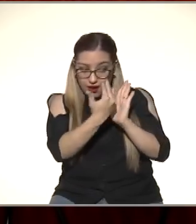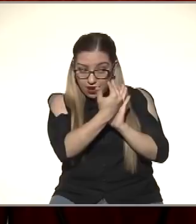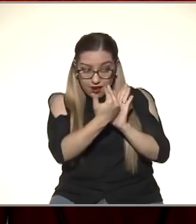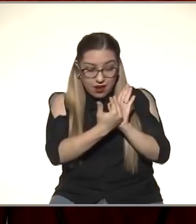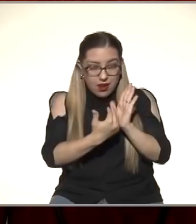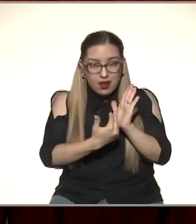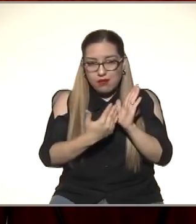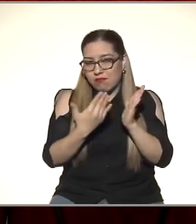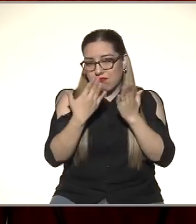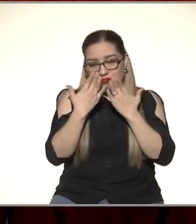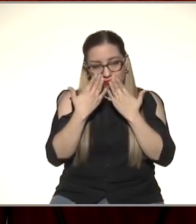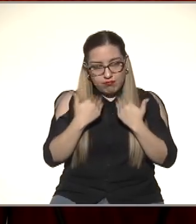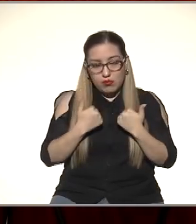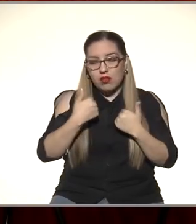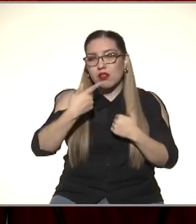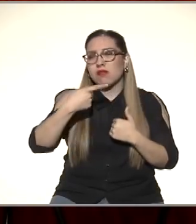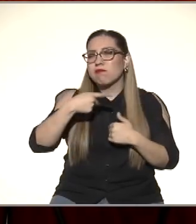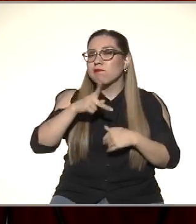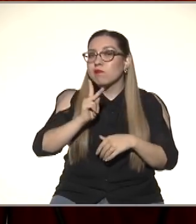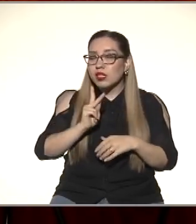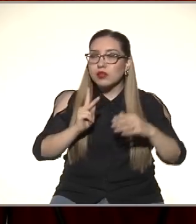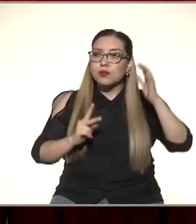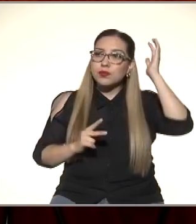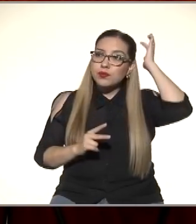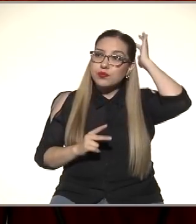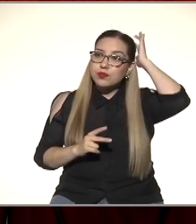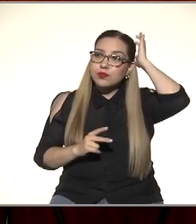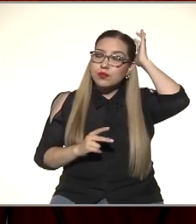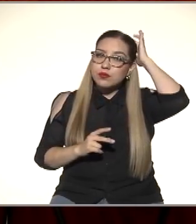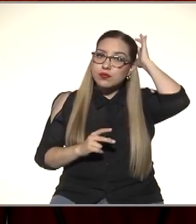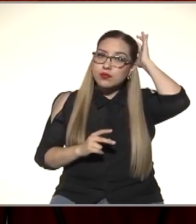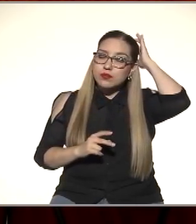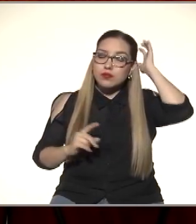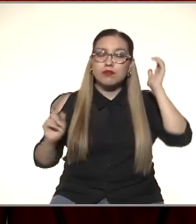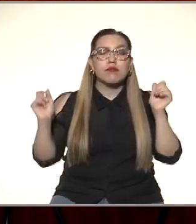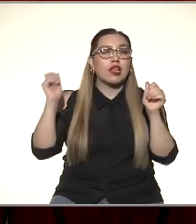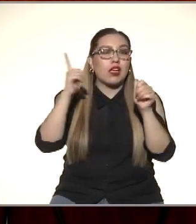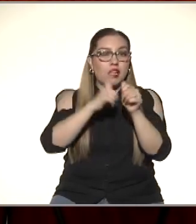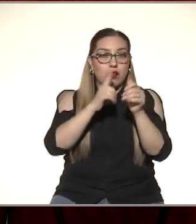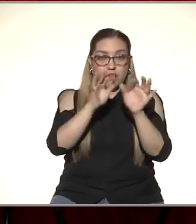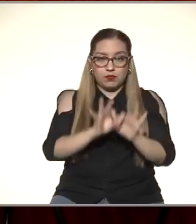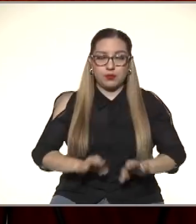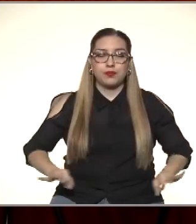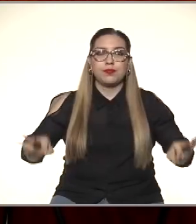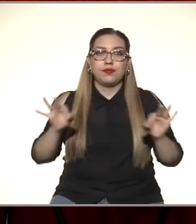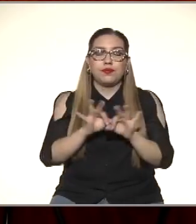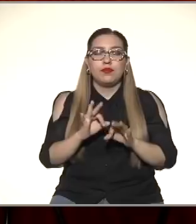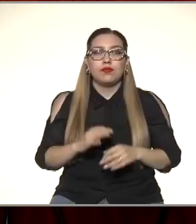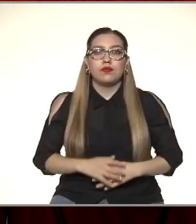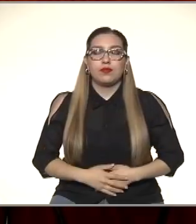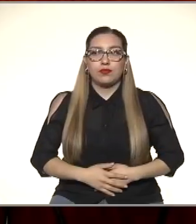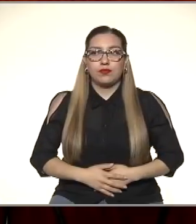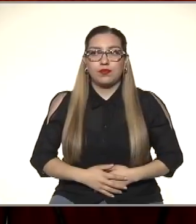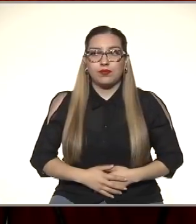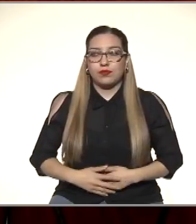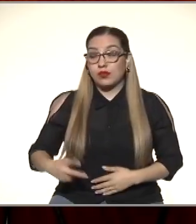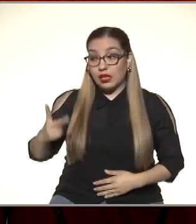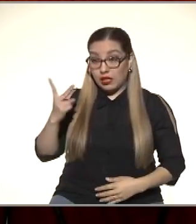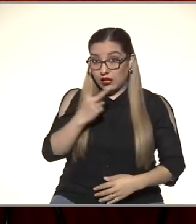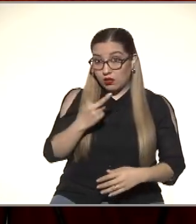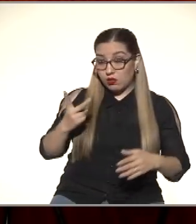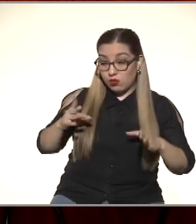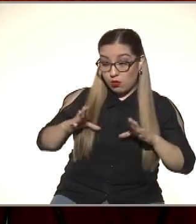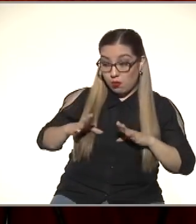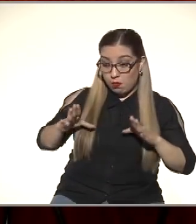cada situación, pero creo que hay algo que es muy importante, identificar qué compete al sistema de pareja y